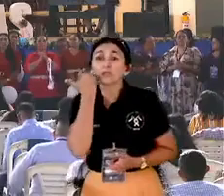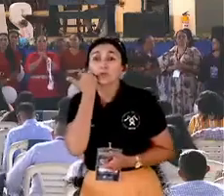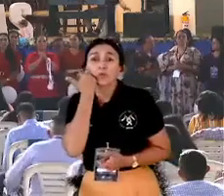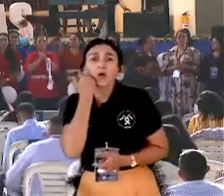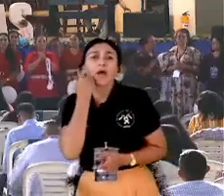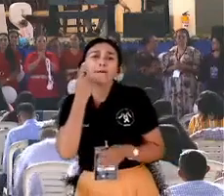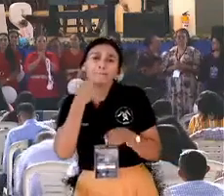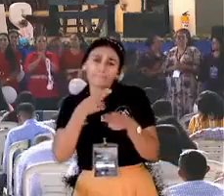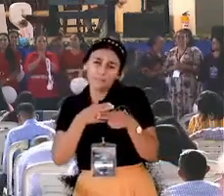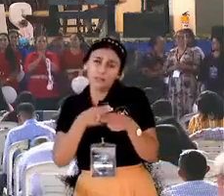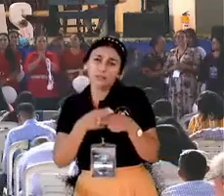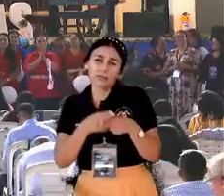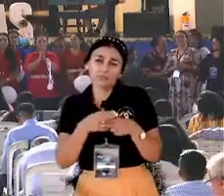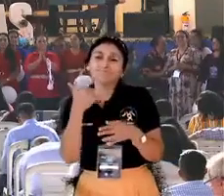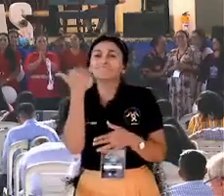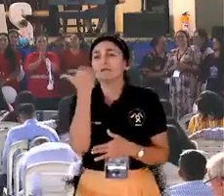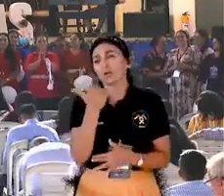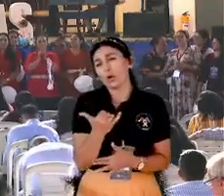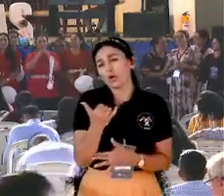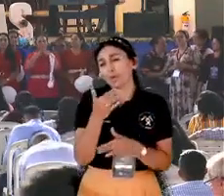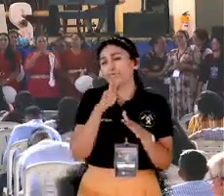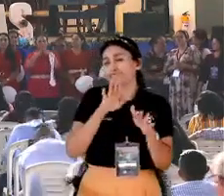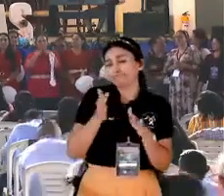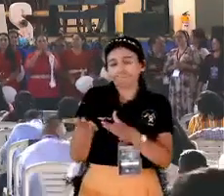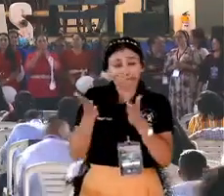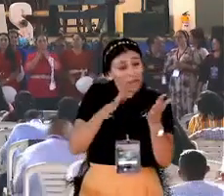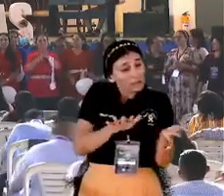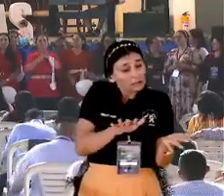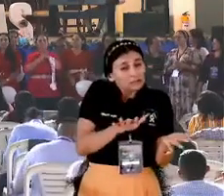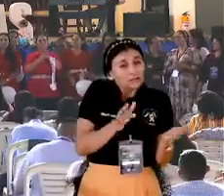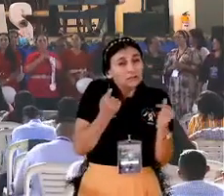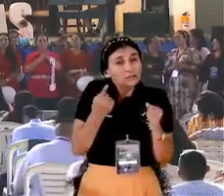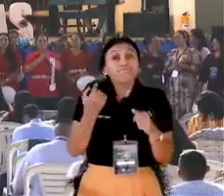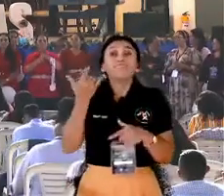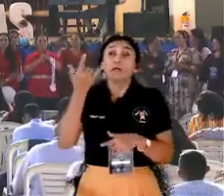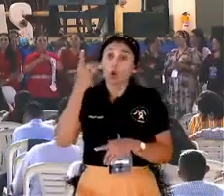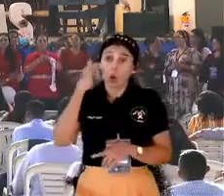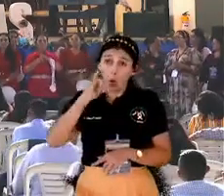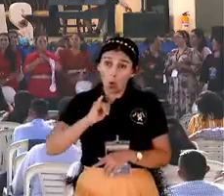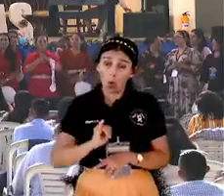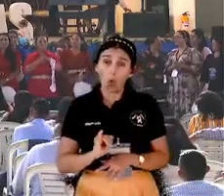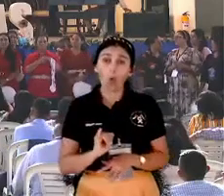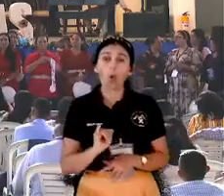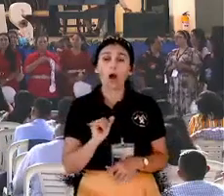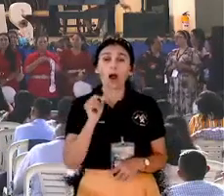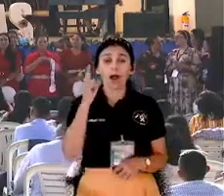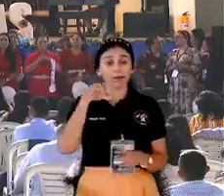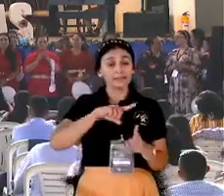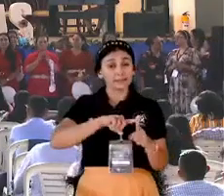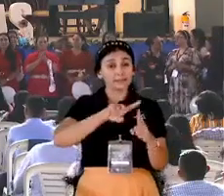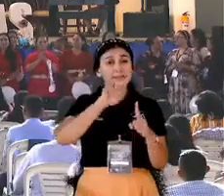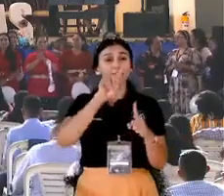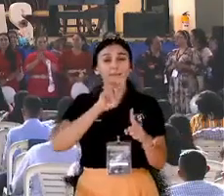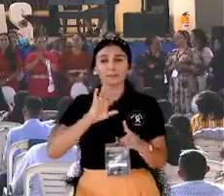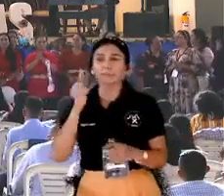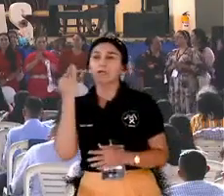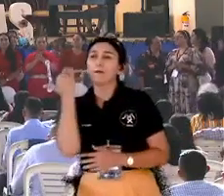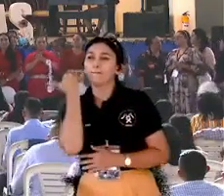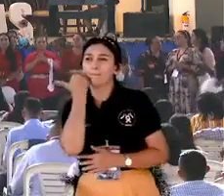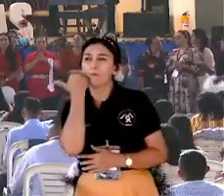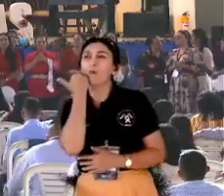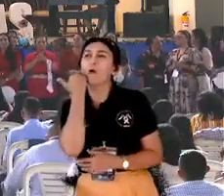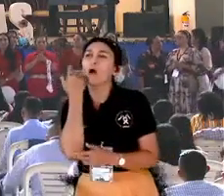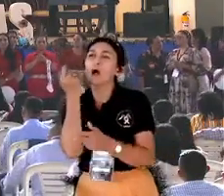hoy ya no están ellas con nosotros, pero hoy en este día está una mujer